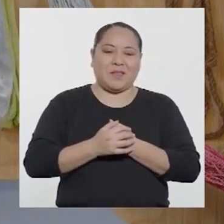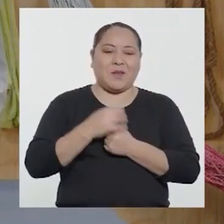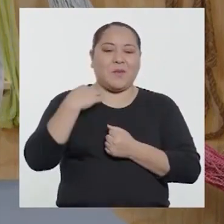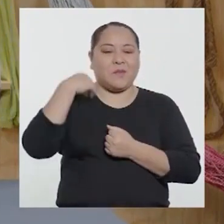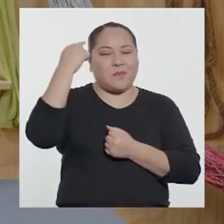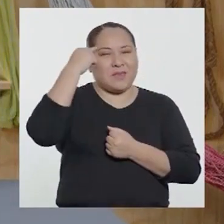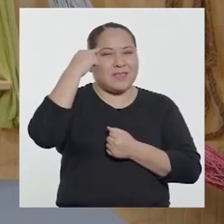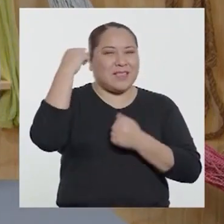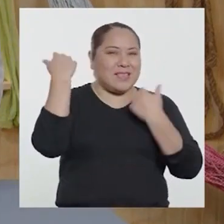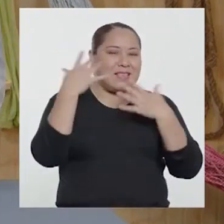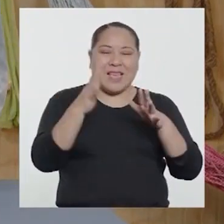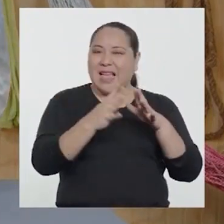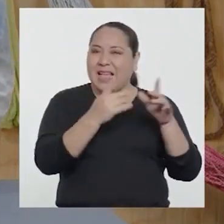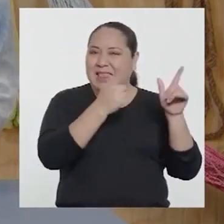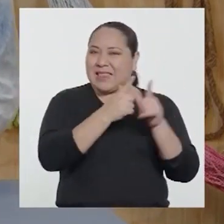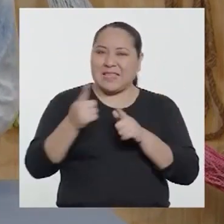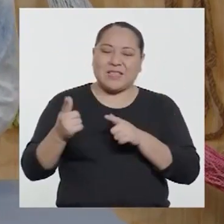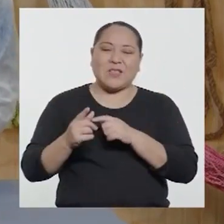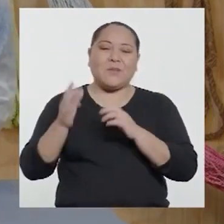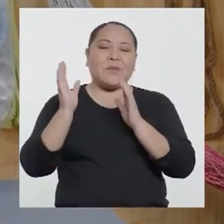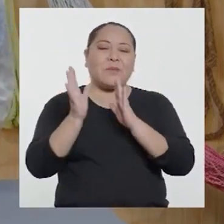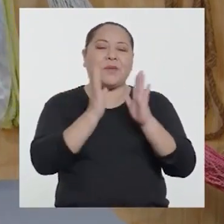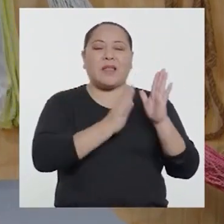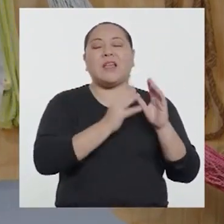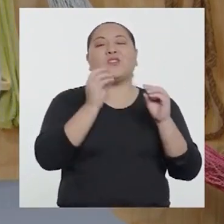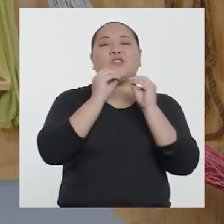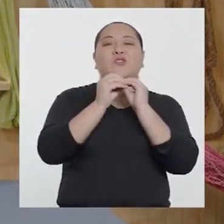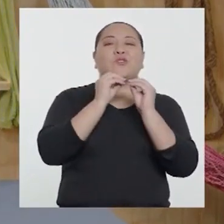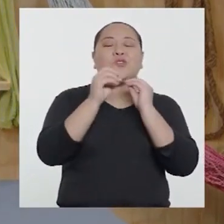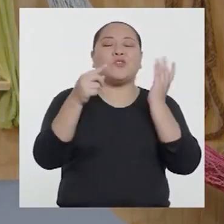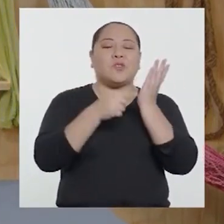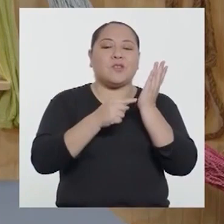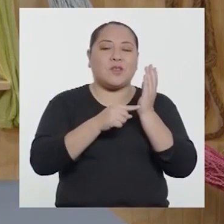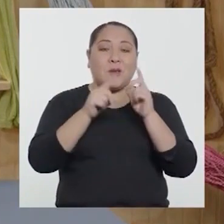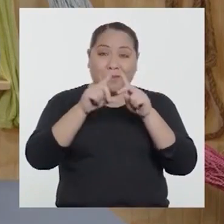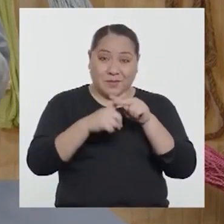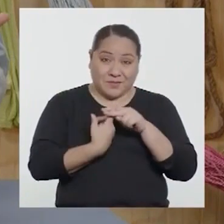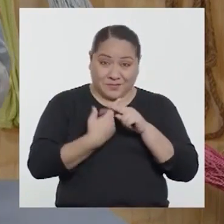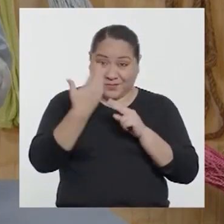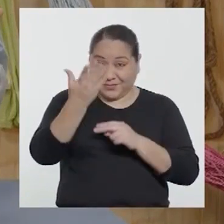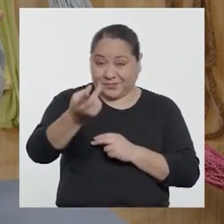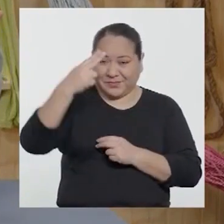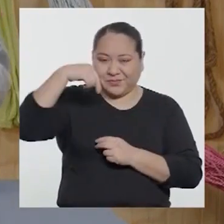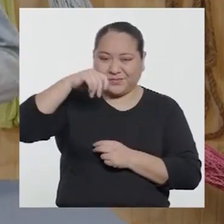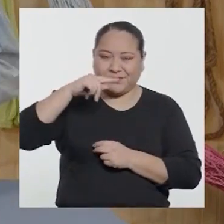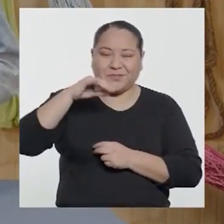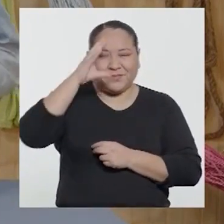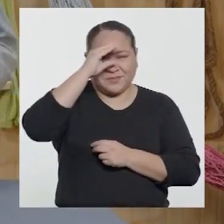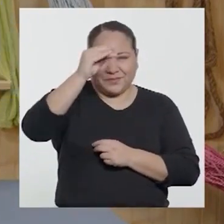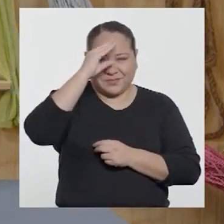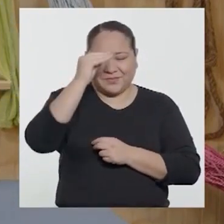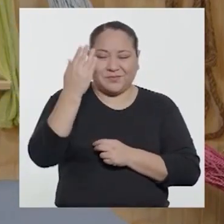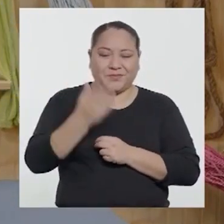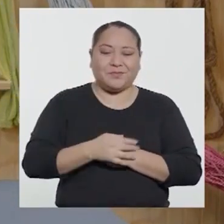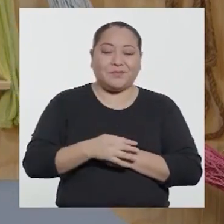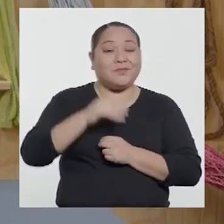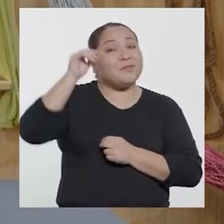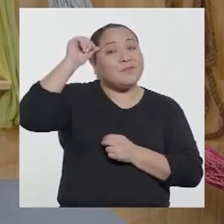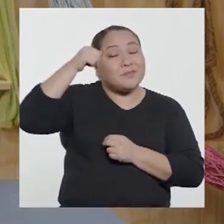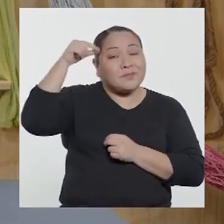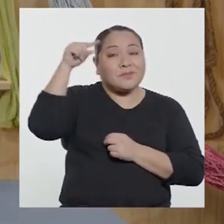¡Excelente! Creo que ya estamos listos para elaborar la solución tecnológica. ¡Empecemos, Nati! Chicas y